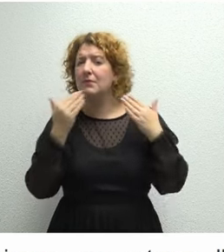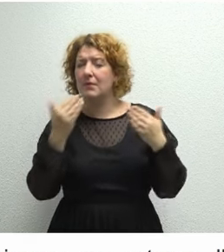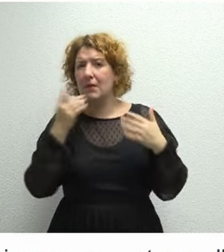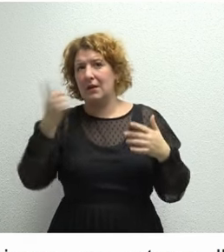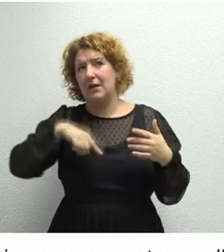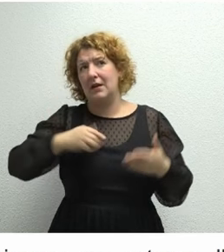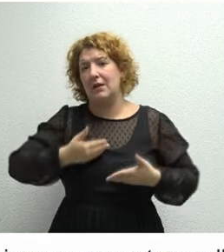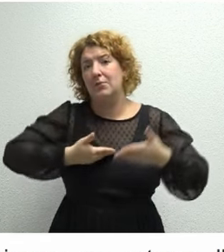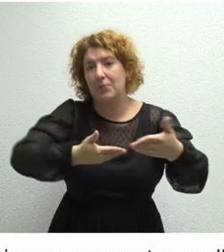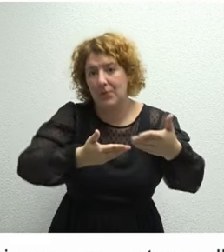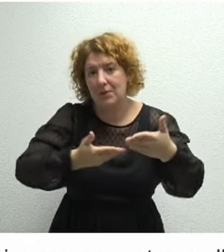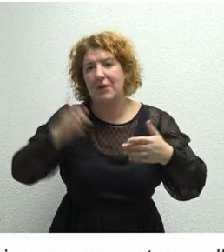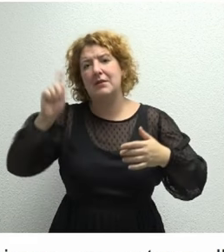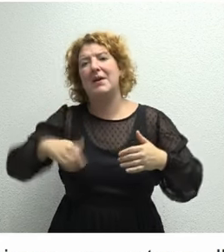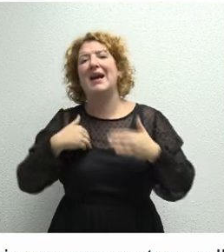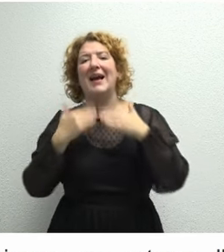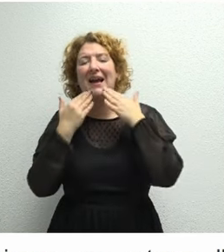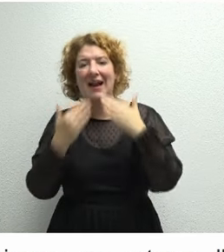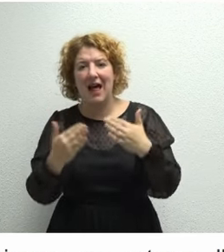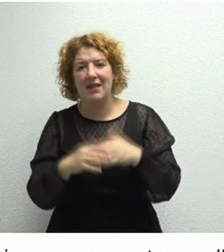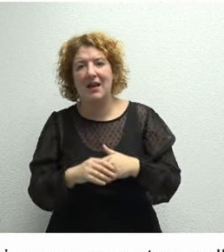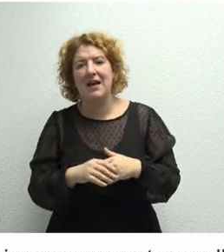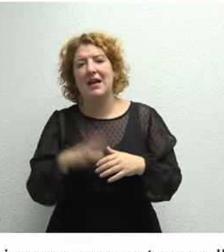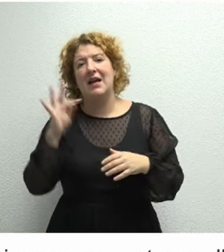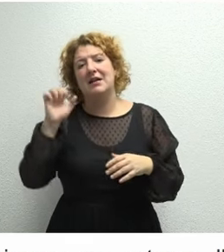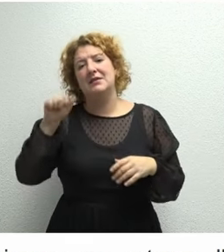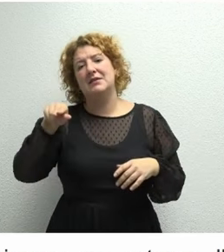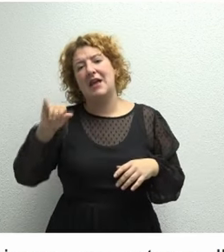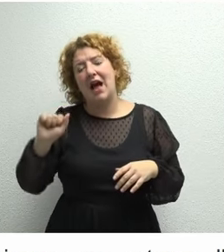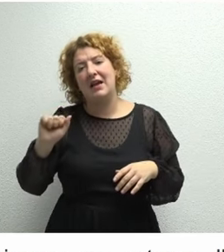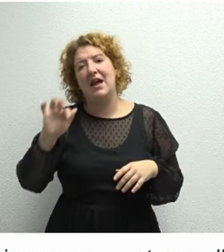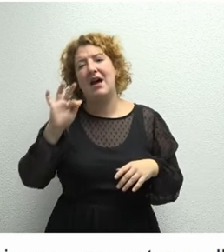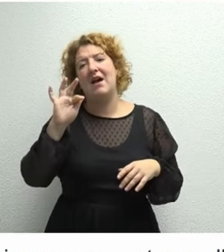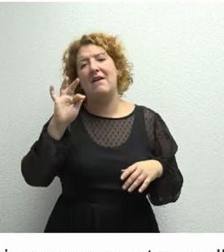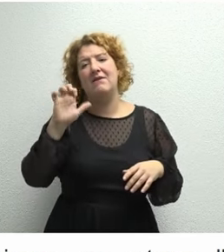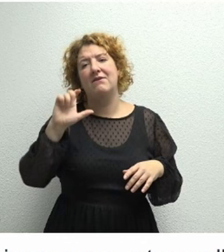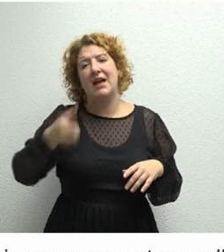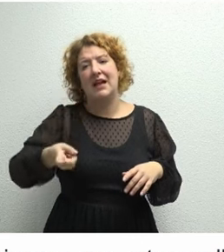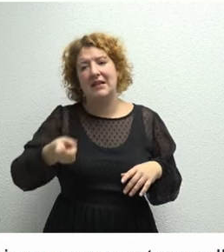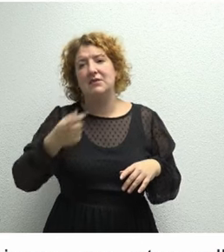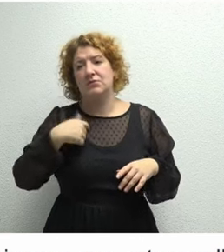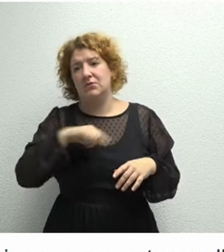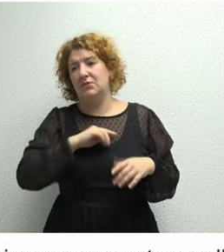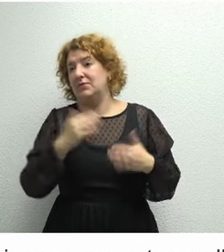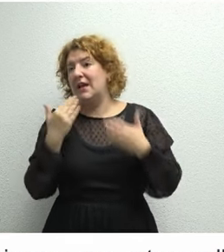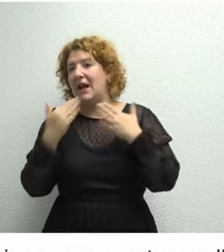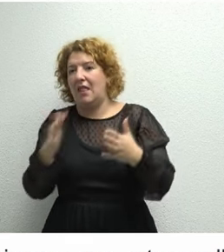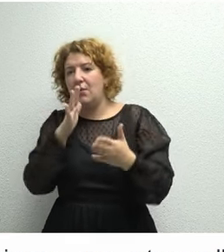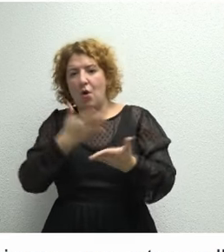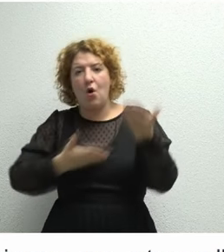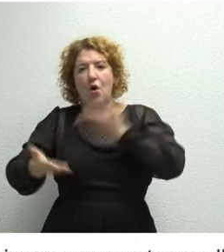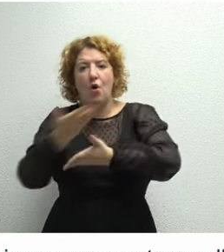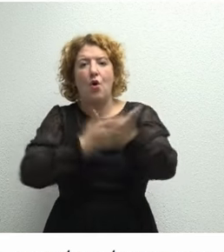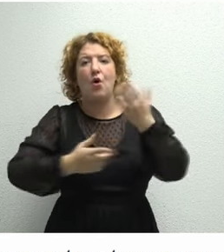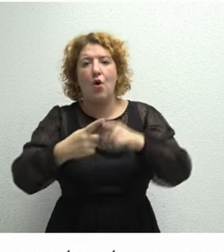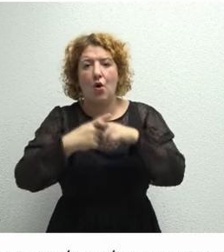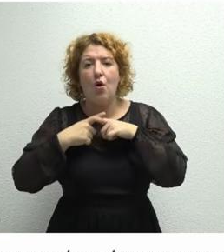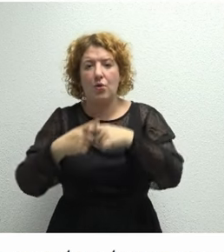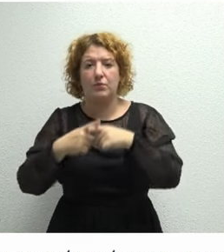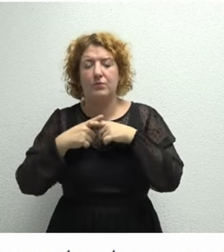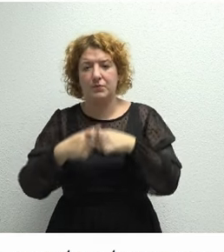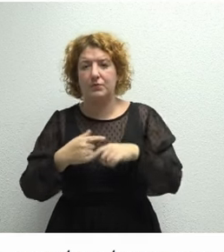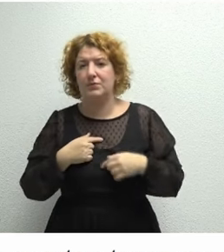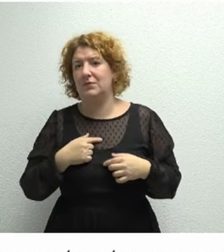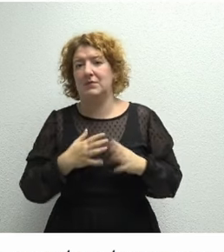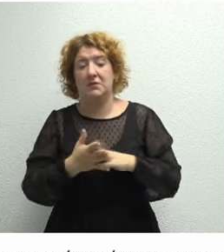hais invitado pero también agradezco mucho tanto a Tania como Félix que estén hoy aquí compartiendo que yo creo que es la primera vez que que venimos